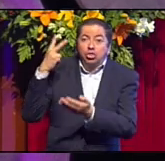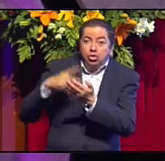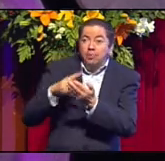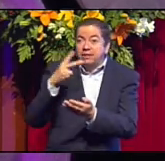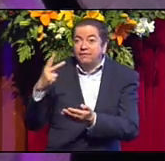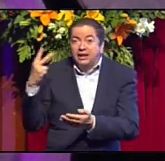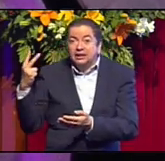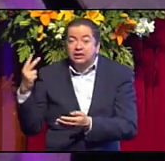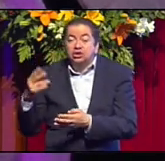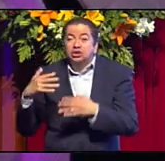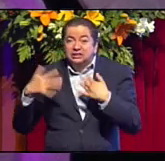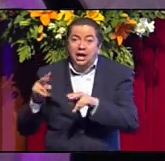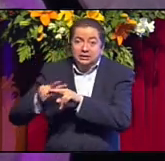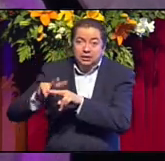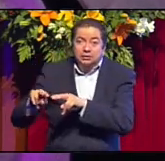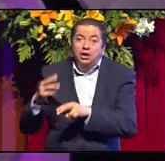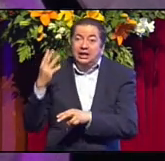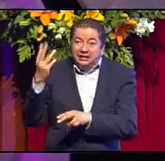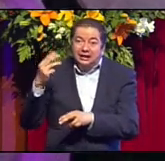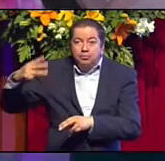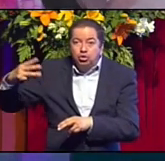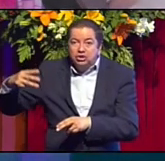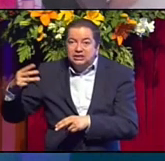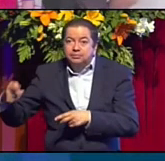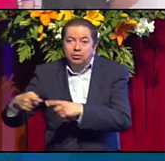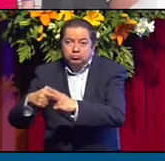2022 también lo hicimos. Habíamos tres municipios comprometidos: